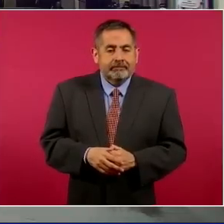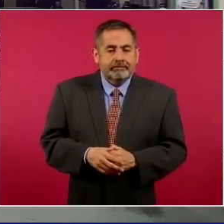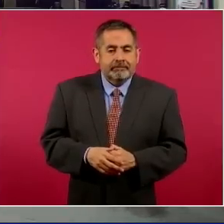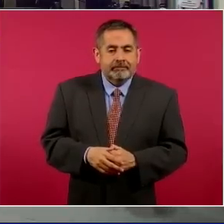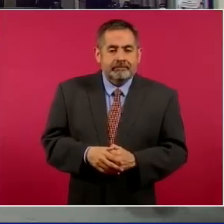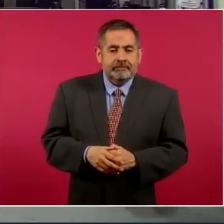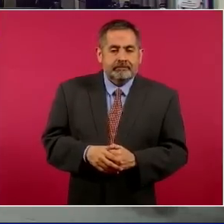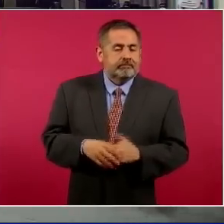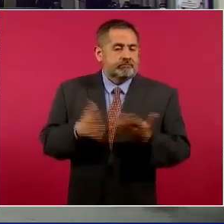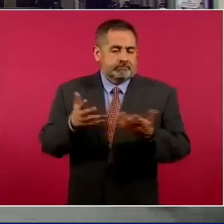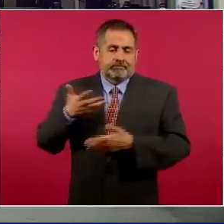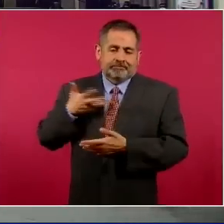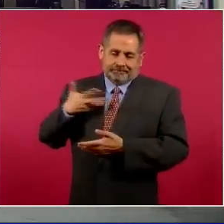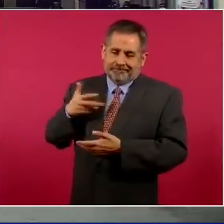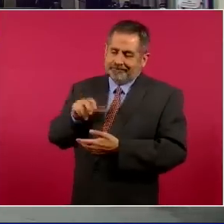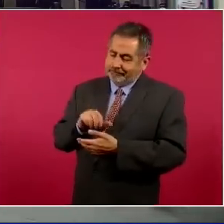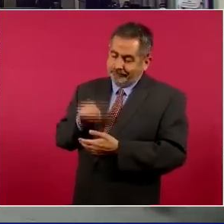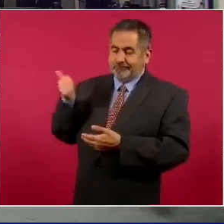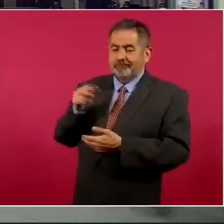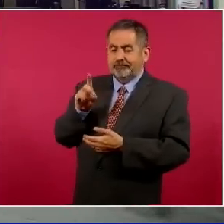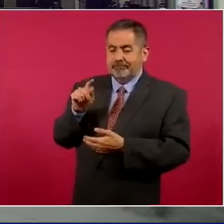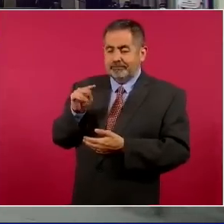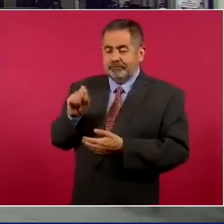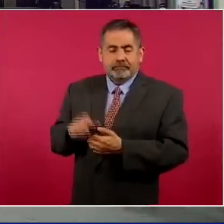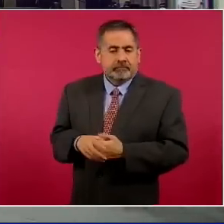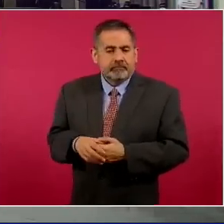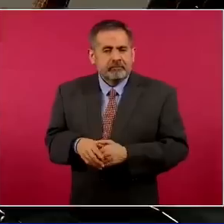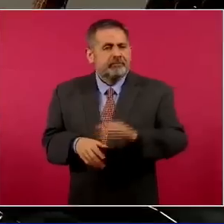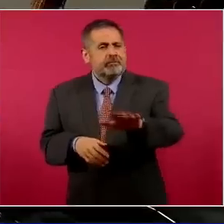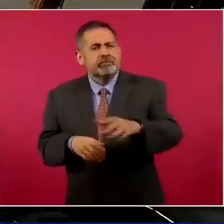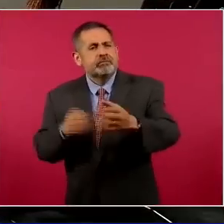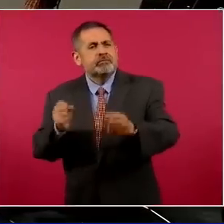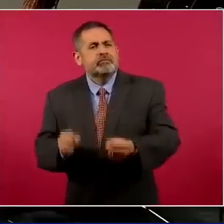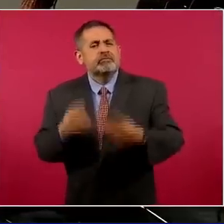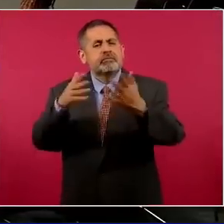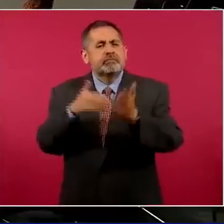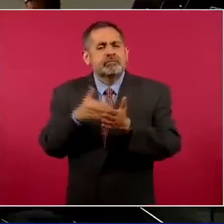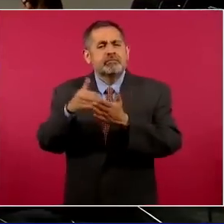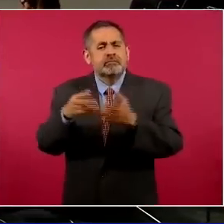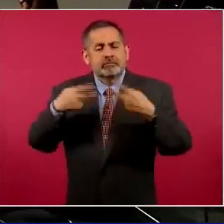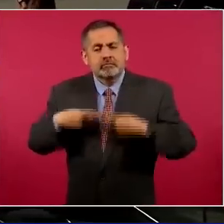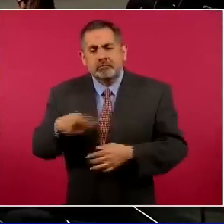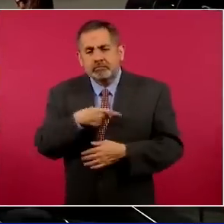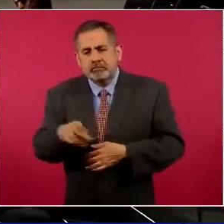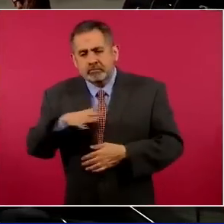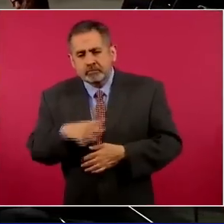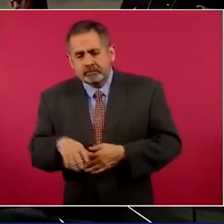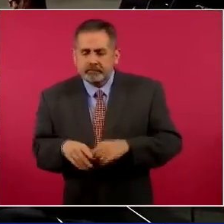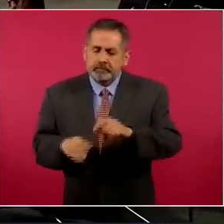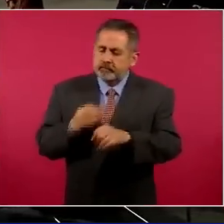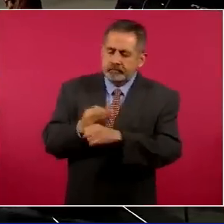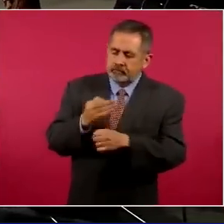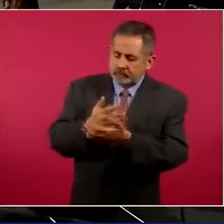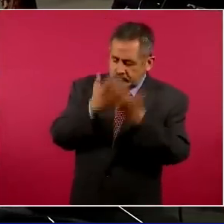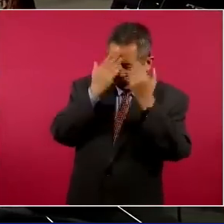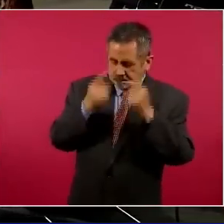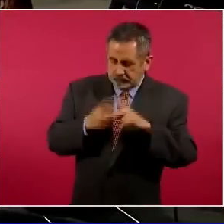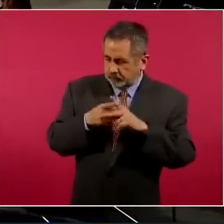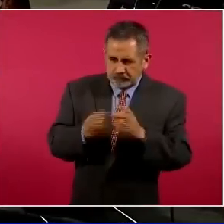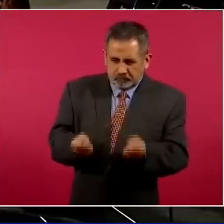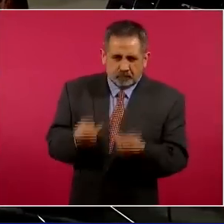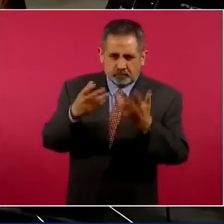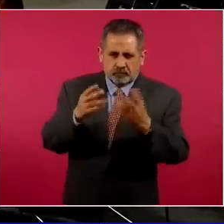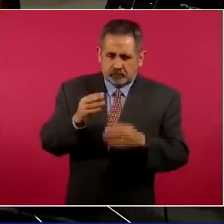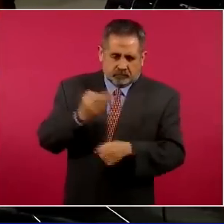¿cuántos tengo otros datos. Sí, ¿cuántos millones de pobres hay en México, señor presidente? No tengo exactamente la cifra